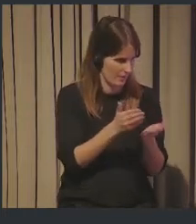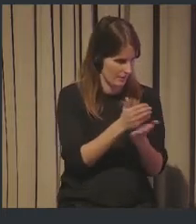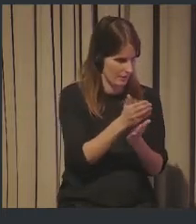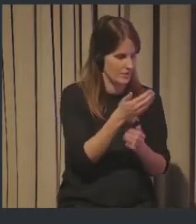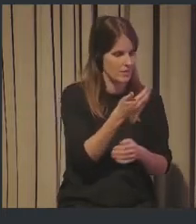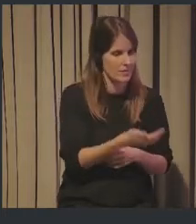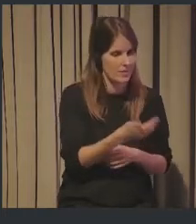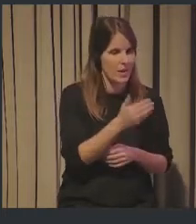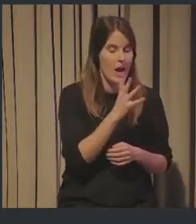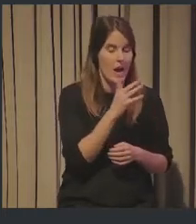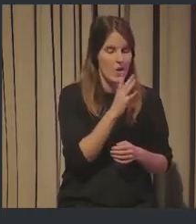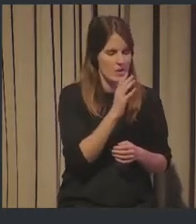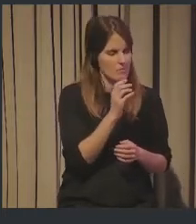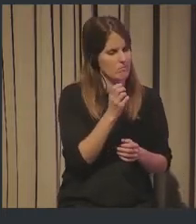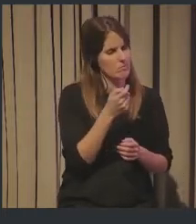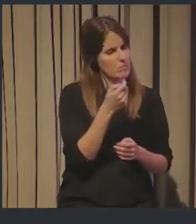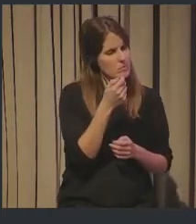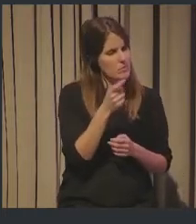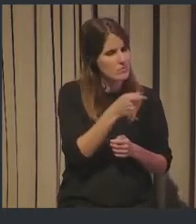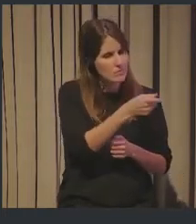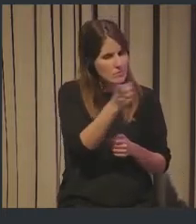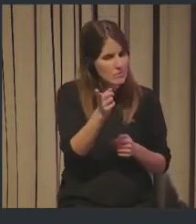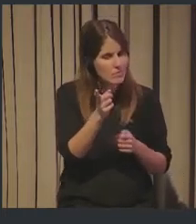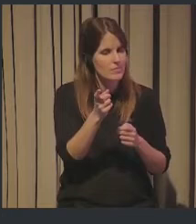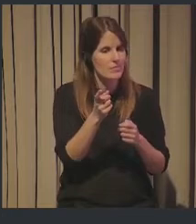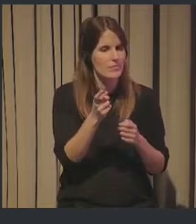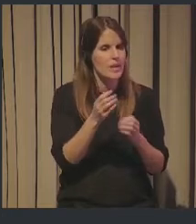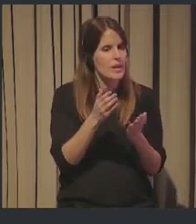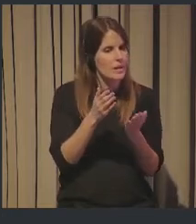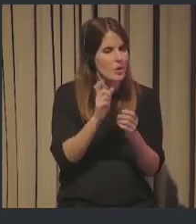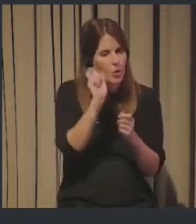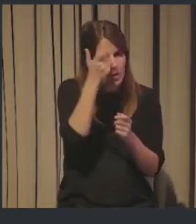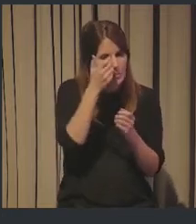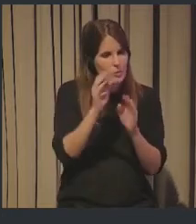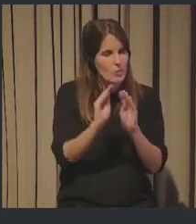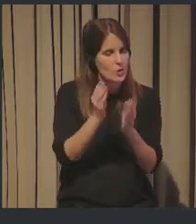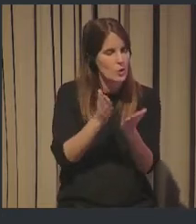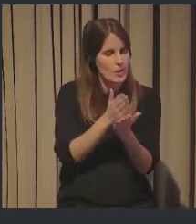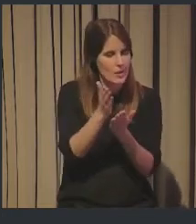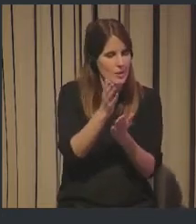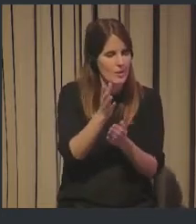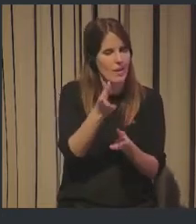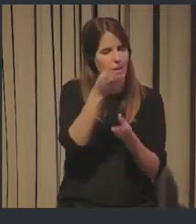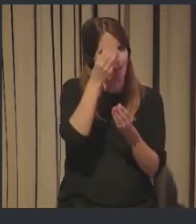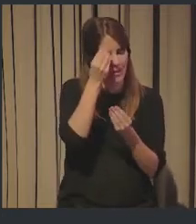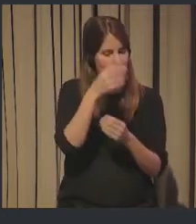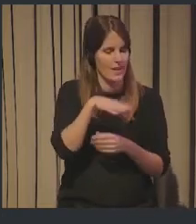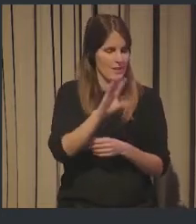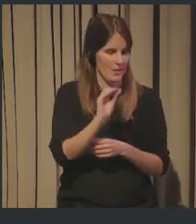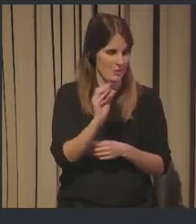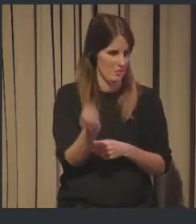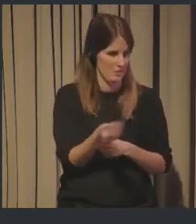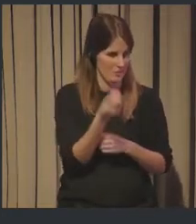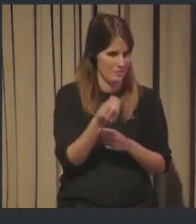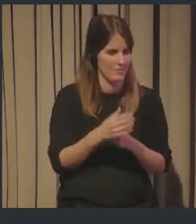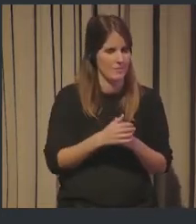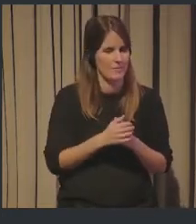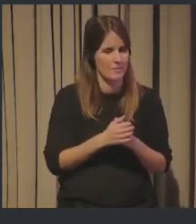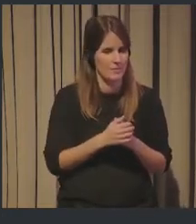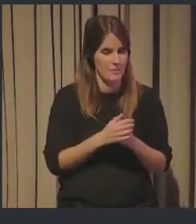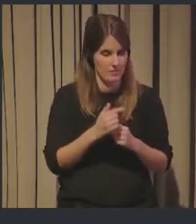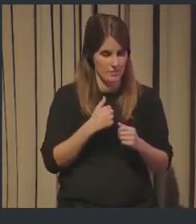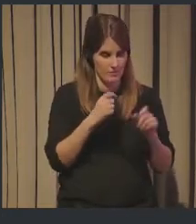he entendido un poco más lo que vosotros queréis decir por tendencia. Y después de preparar